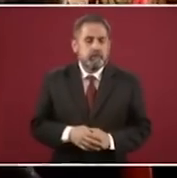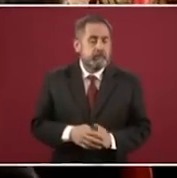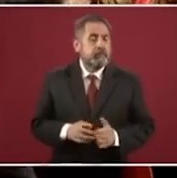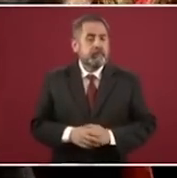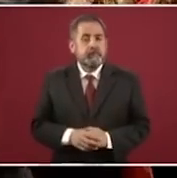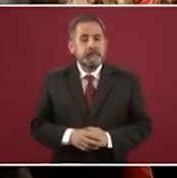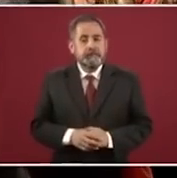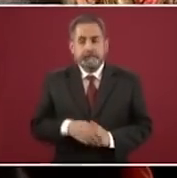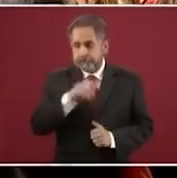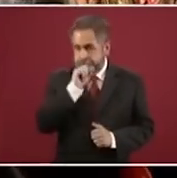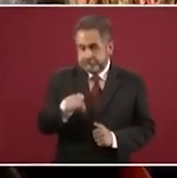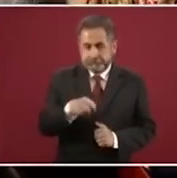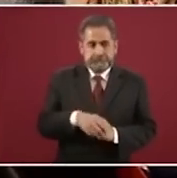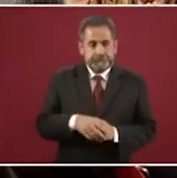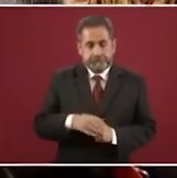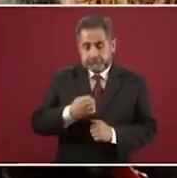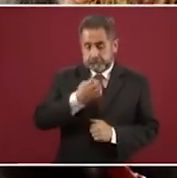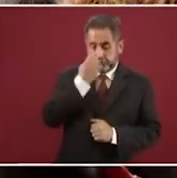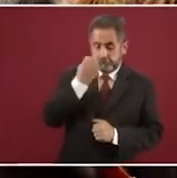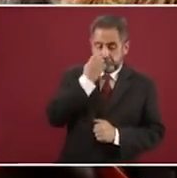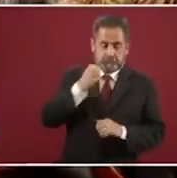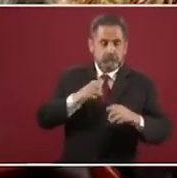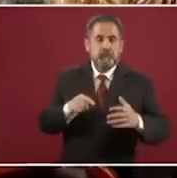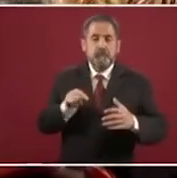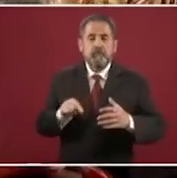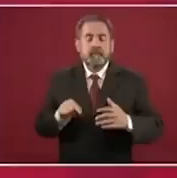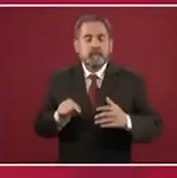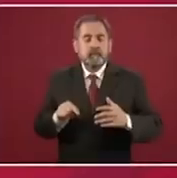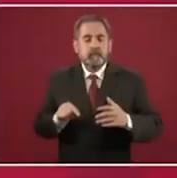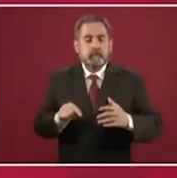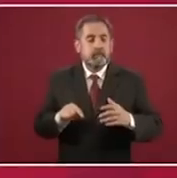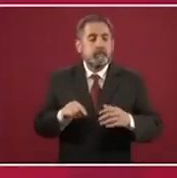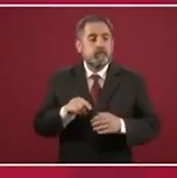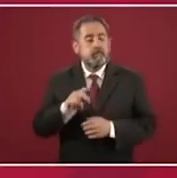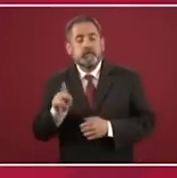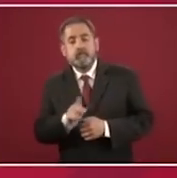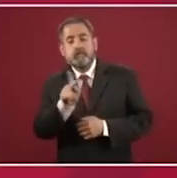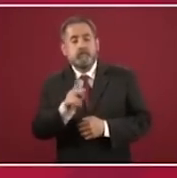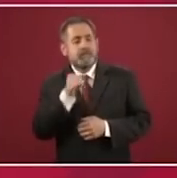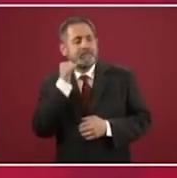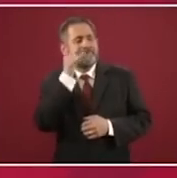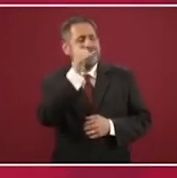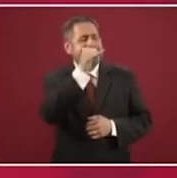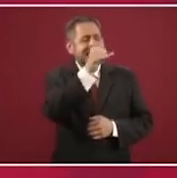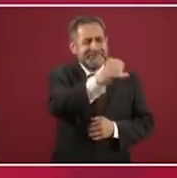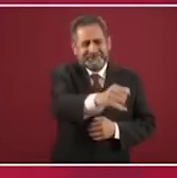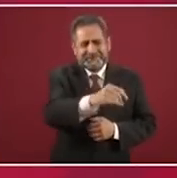Empezamos con las escuelas de comunidades más pobres,